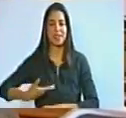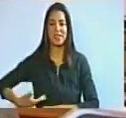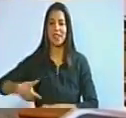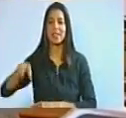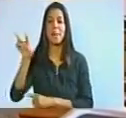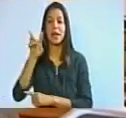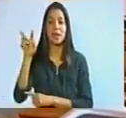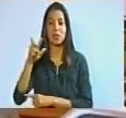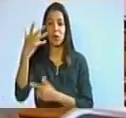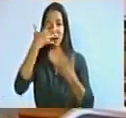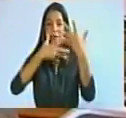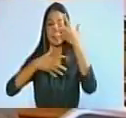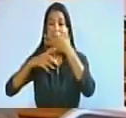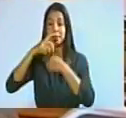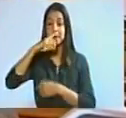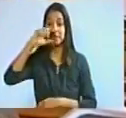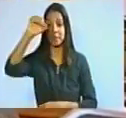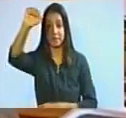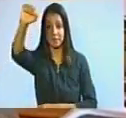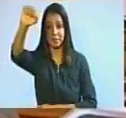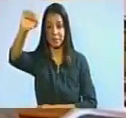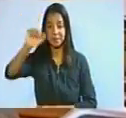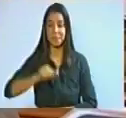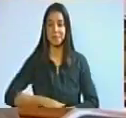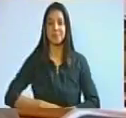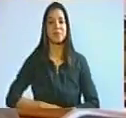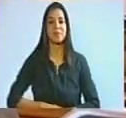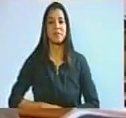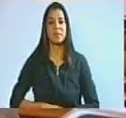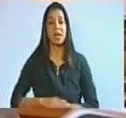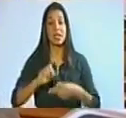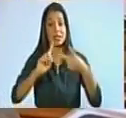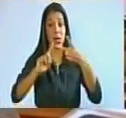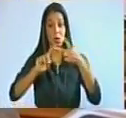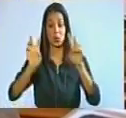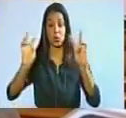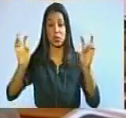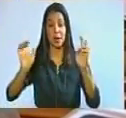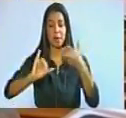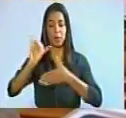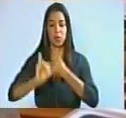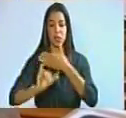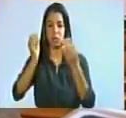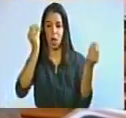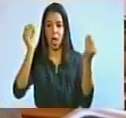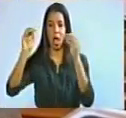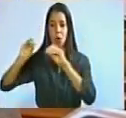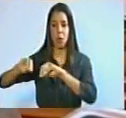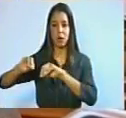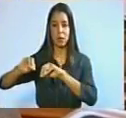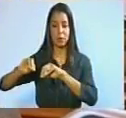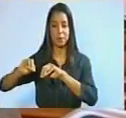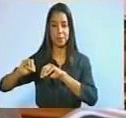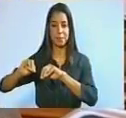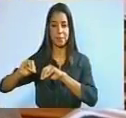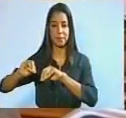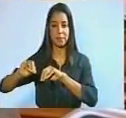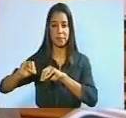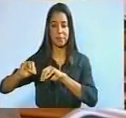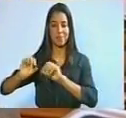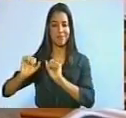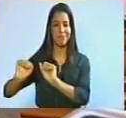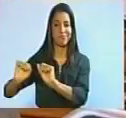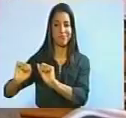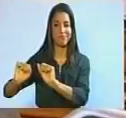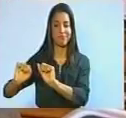de Venezuela, Nicolás Maduro Moros. Segundo, proyecto de acuerdo en contra de